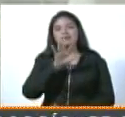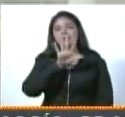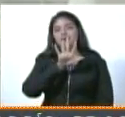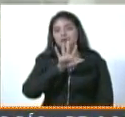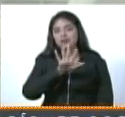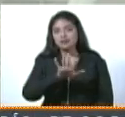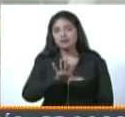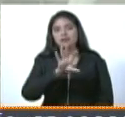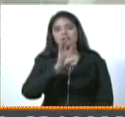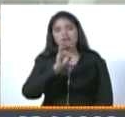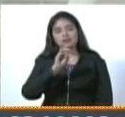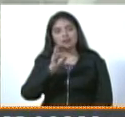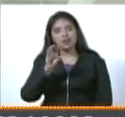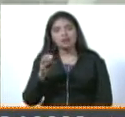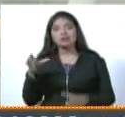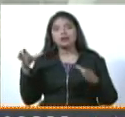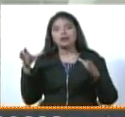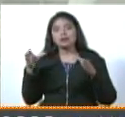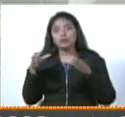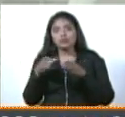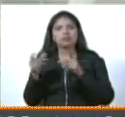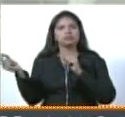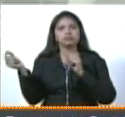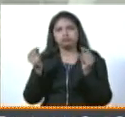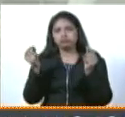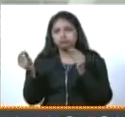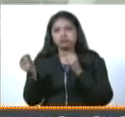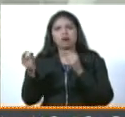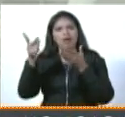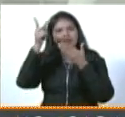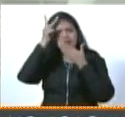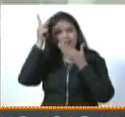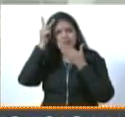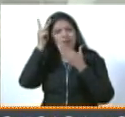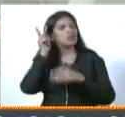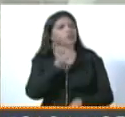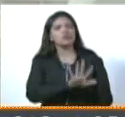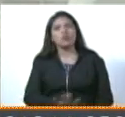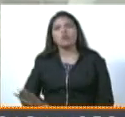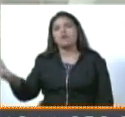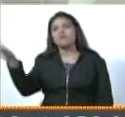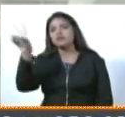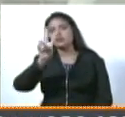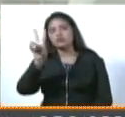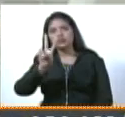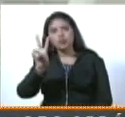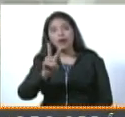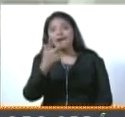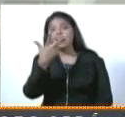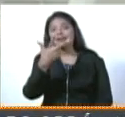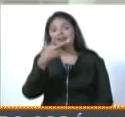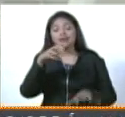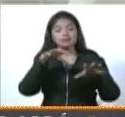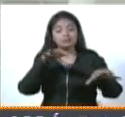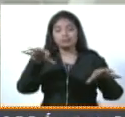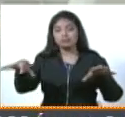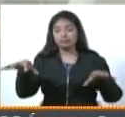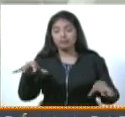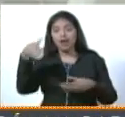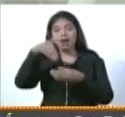más de 3.500 asambleas indígenas que se han hecho en el país, en las tres regiones